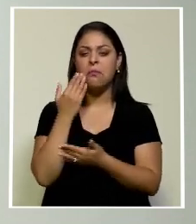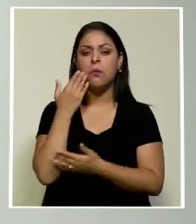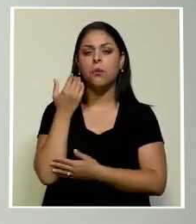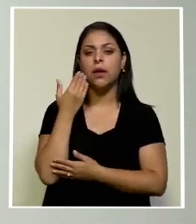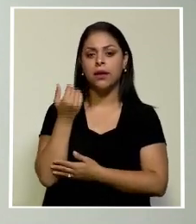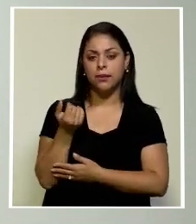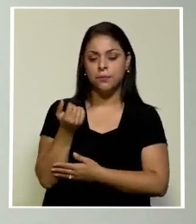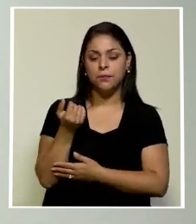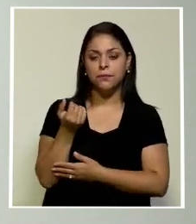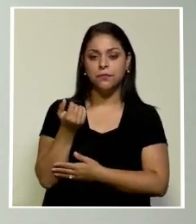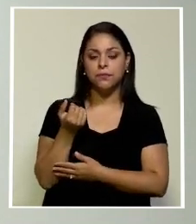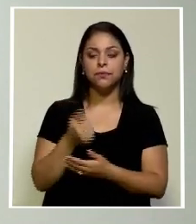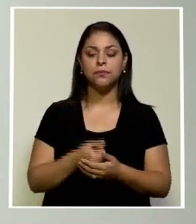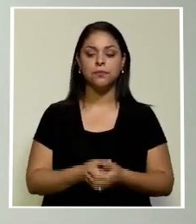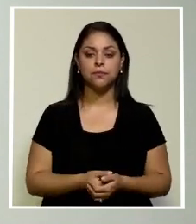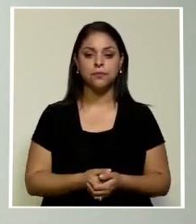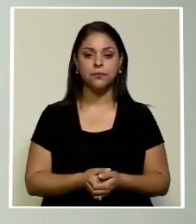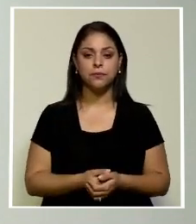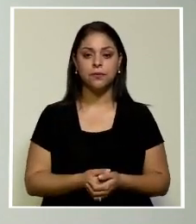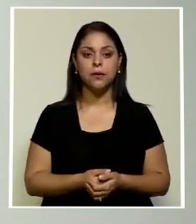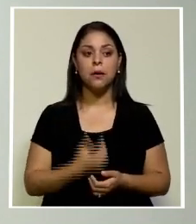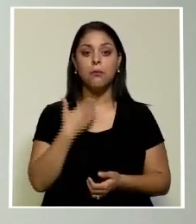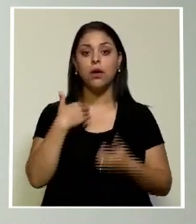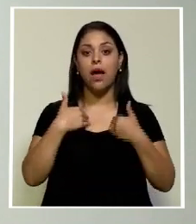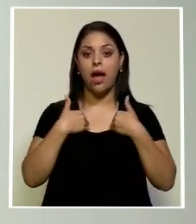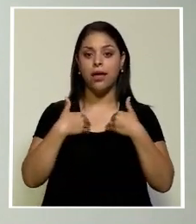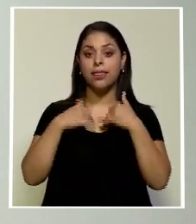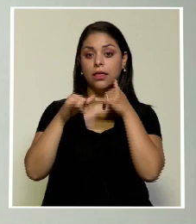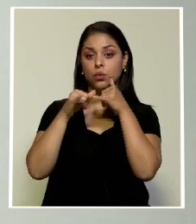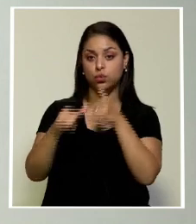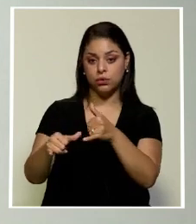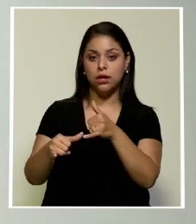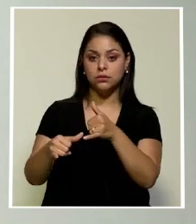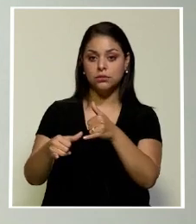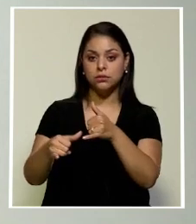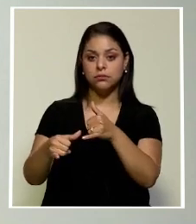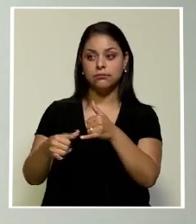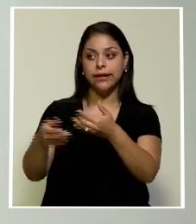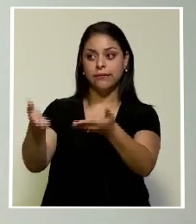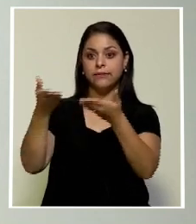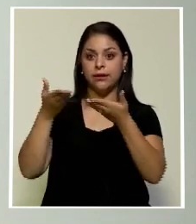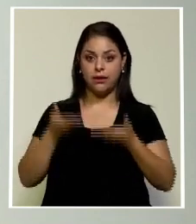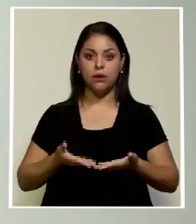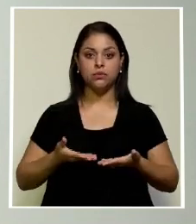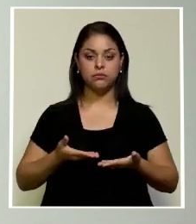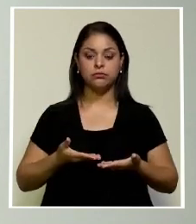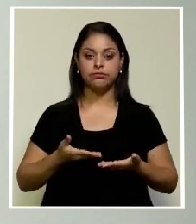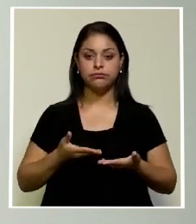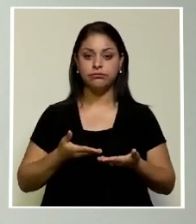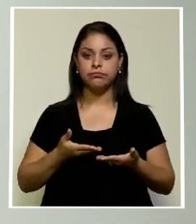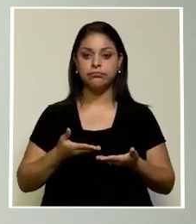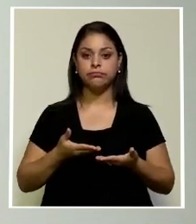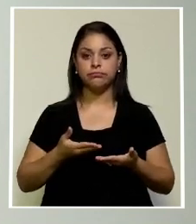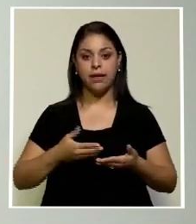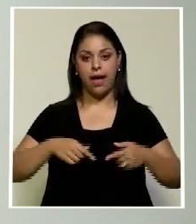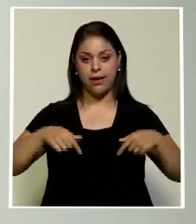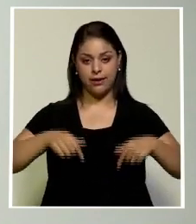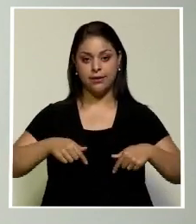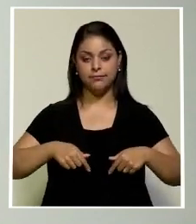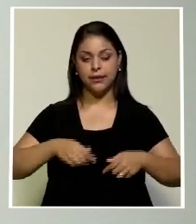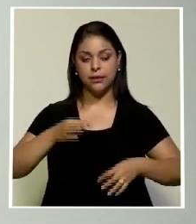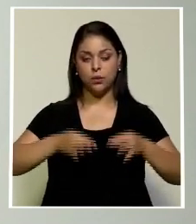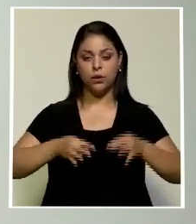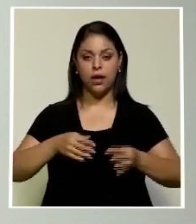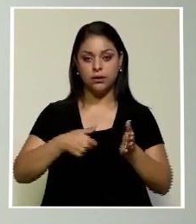originan en denuncias que se han sido presentadas ante esta instancia o